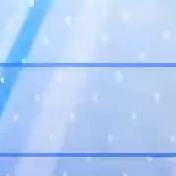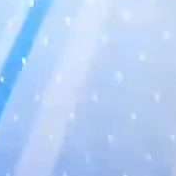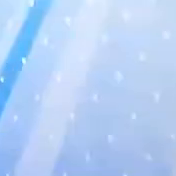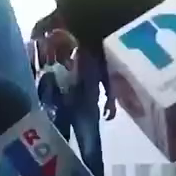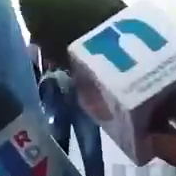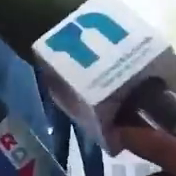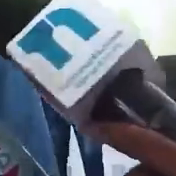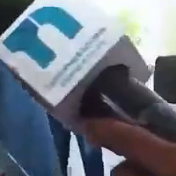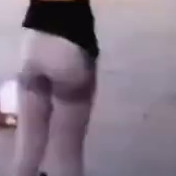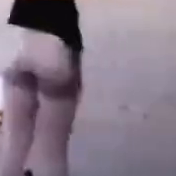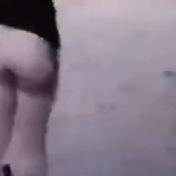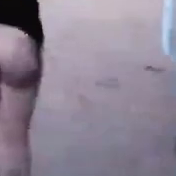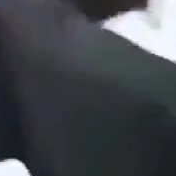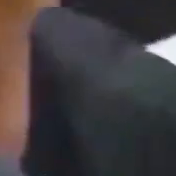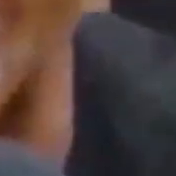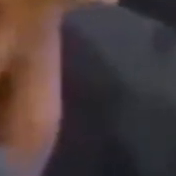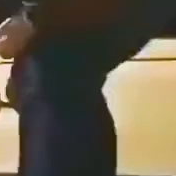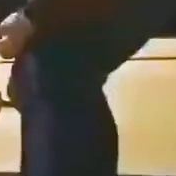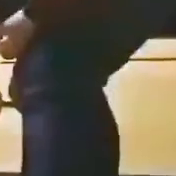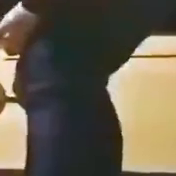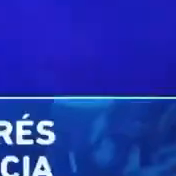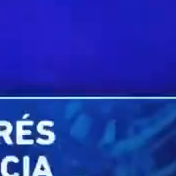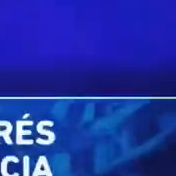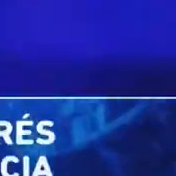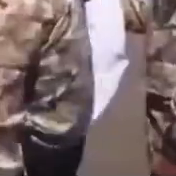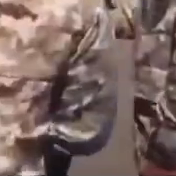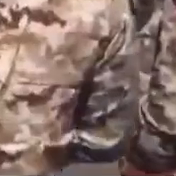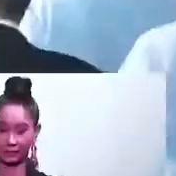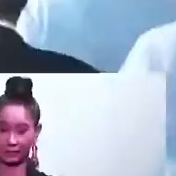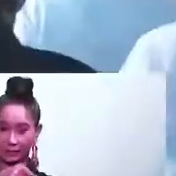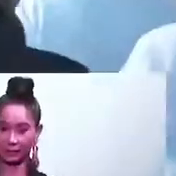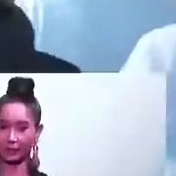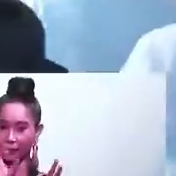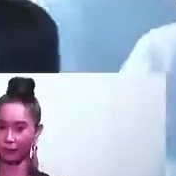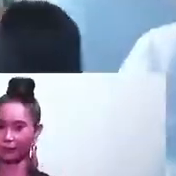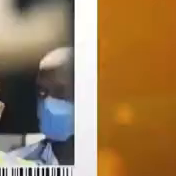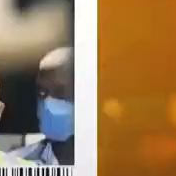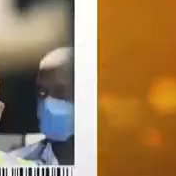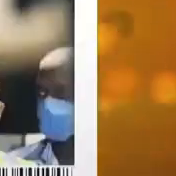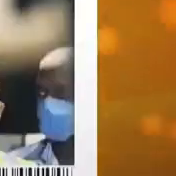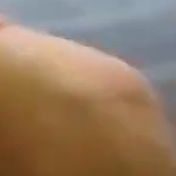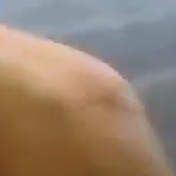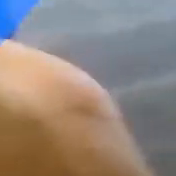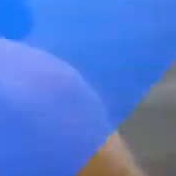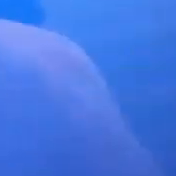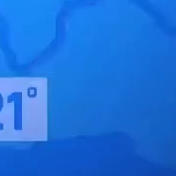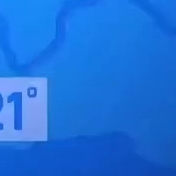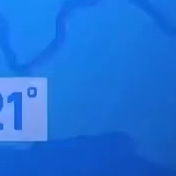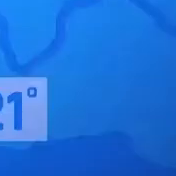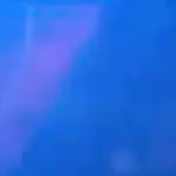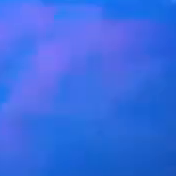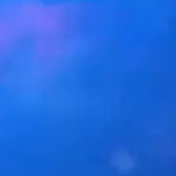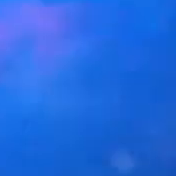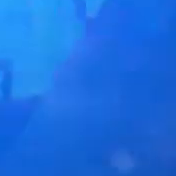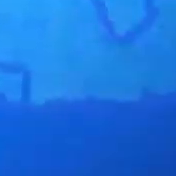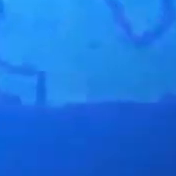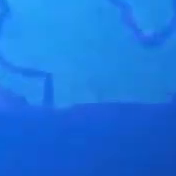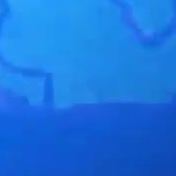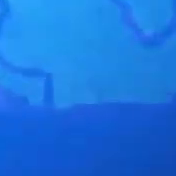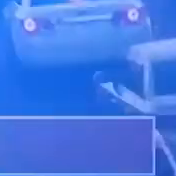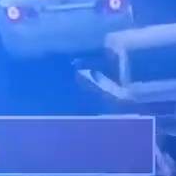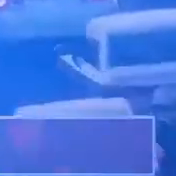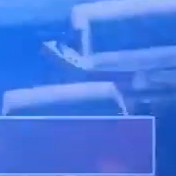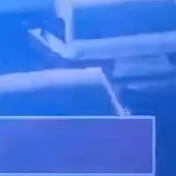televidentes a estar al tanto de todo lo que ocurre en el mundo. Importante en la historia de nuestro país. Actualizaciones